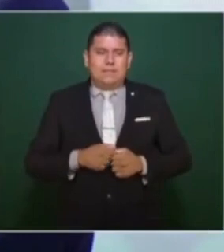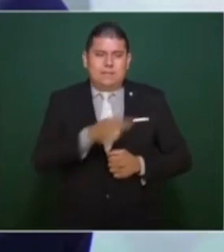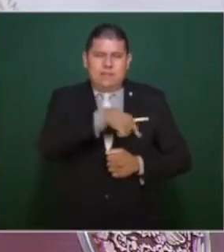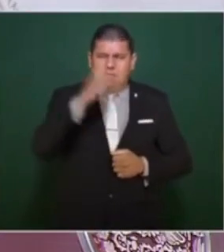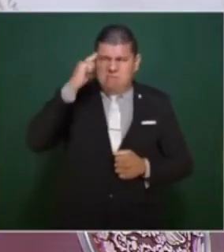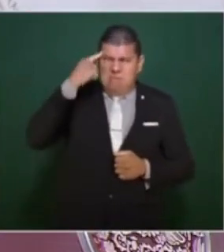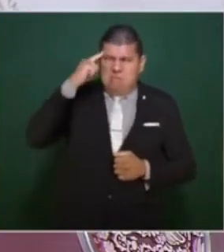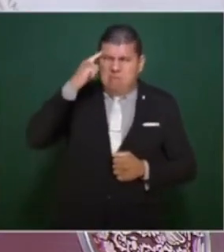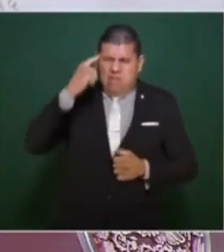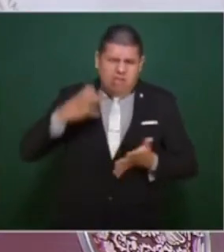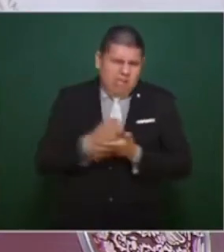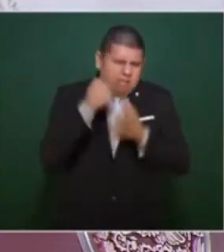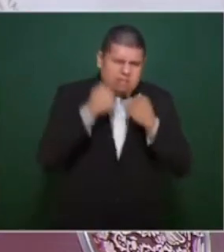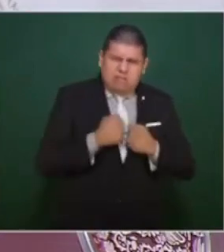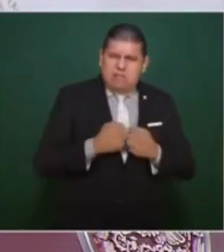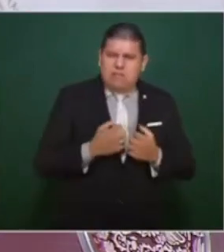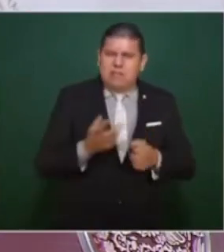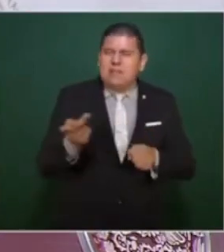enojo